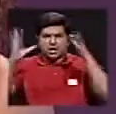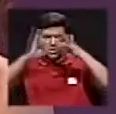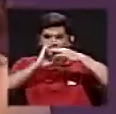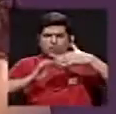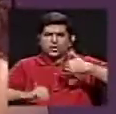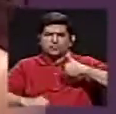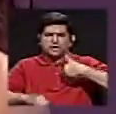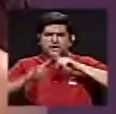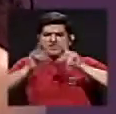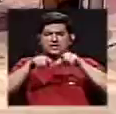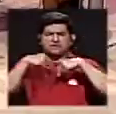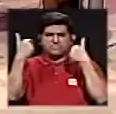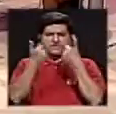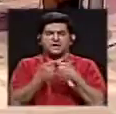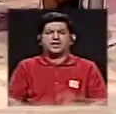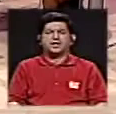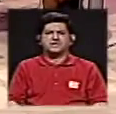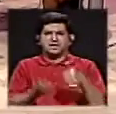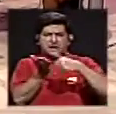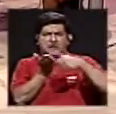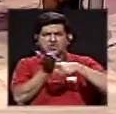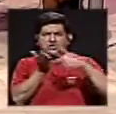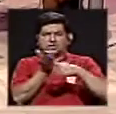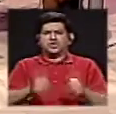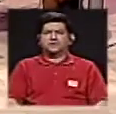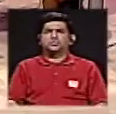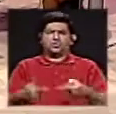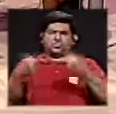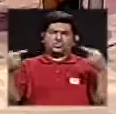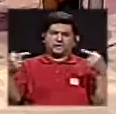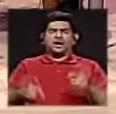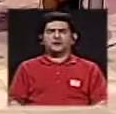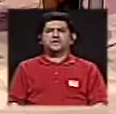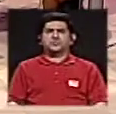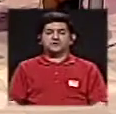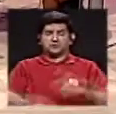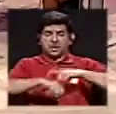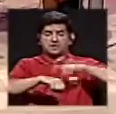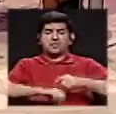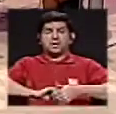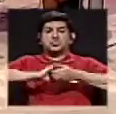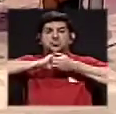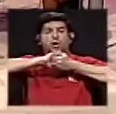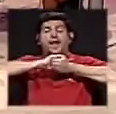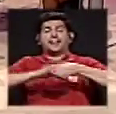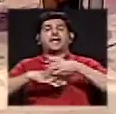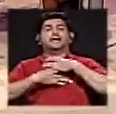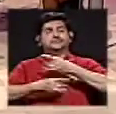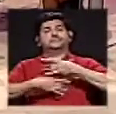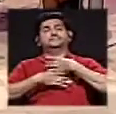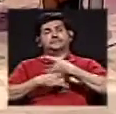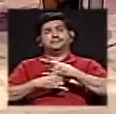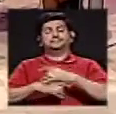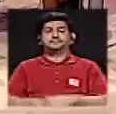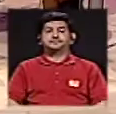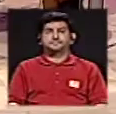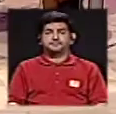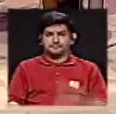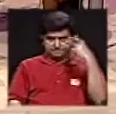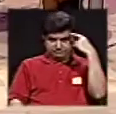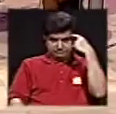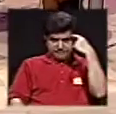fuerzas que electorales estaban opuestas y se dio una alianza tan curiosa como de la